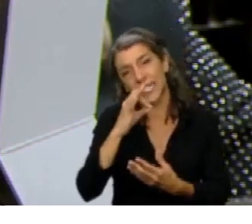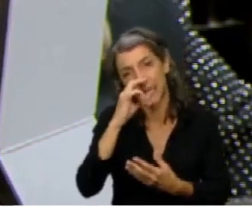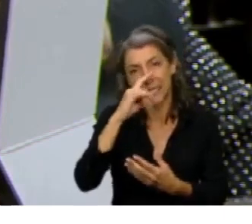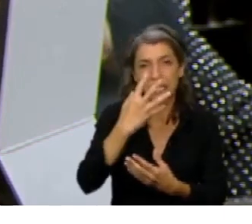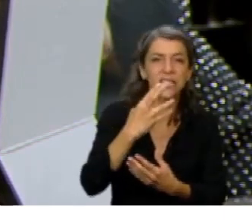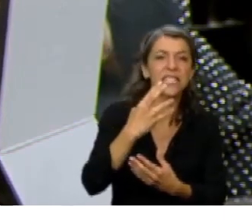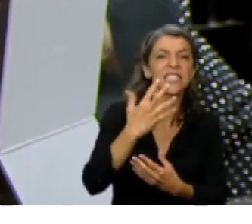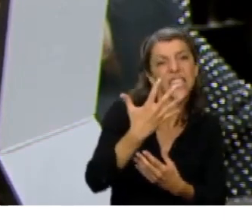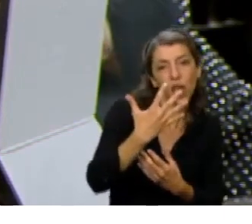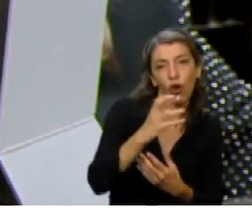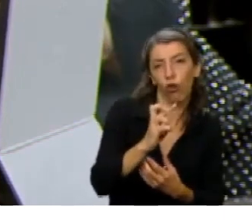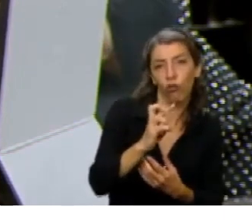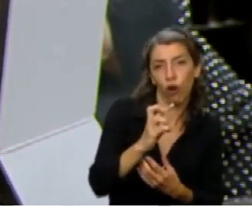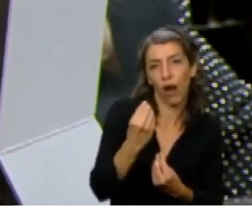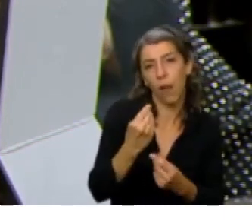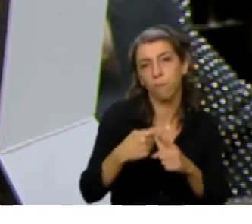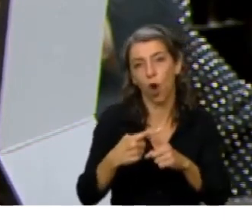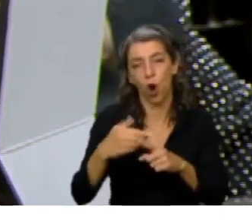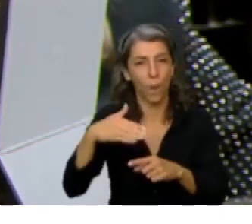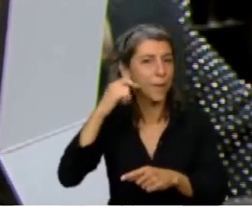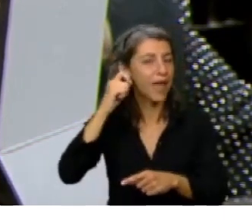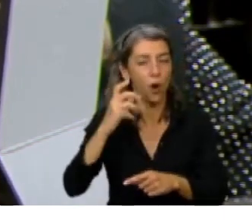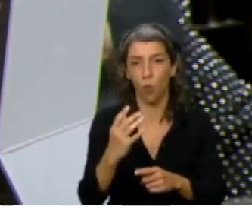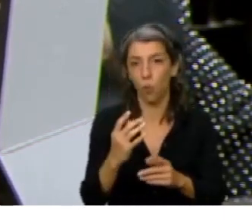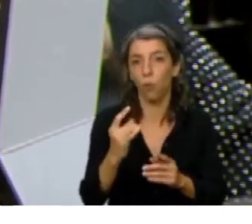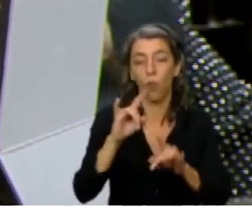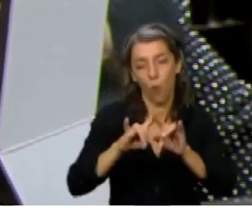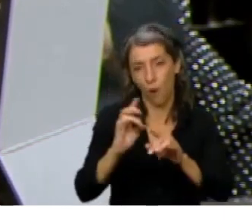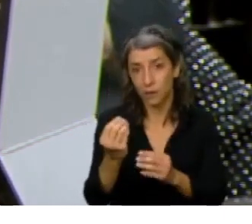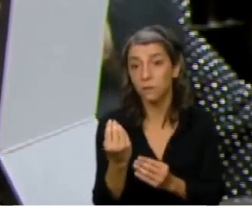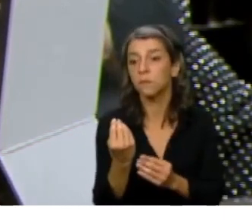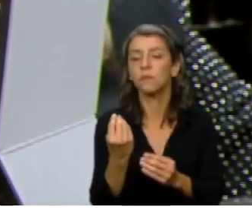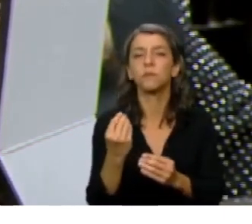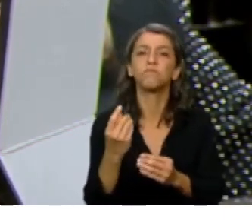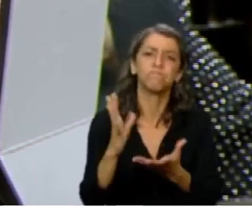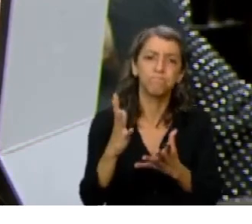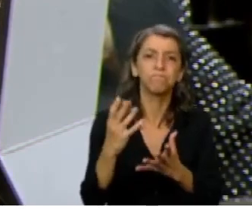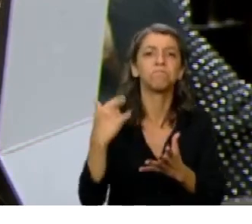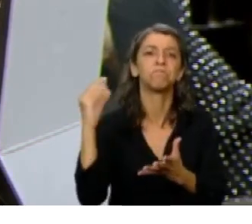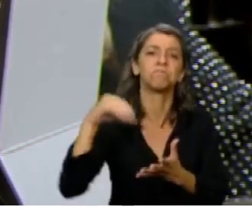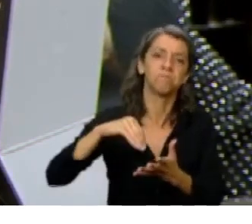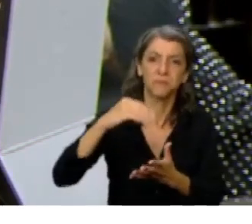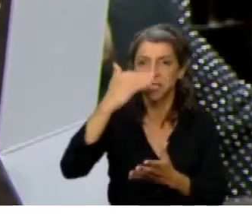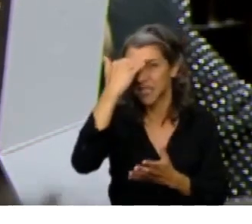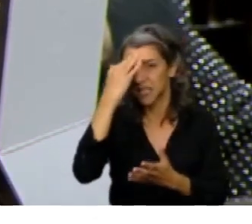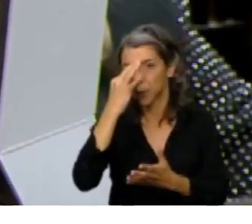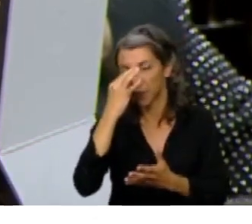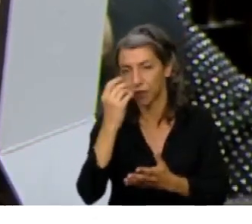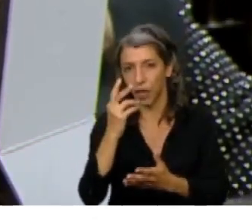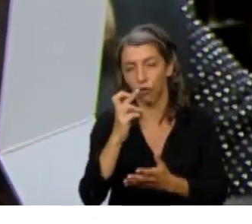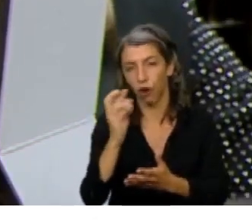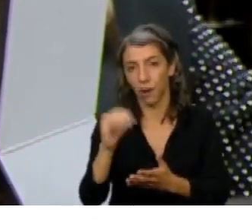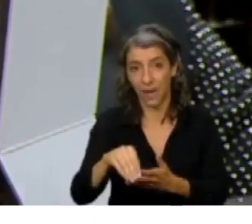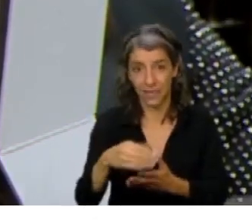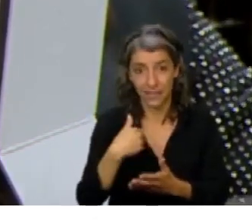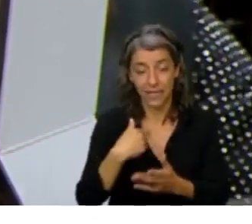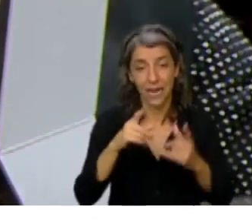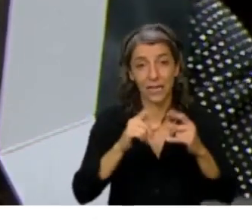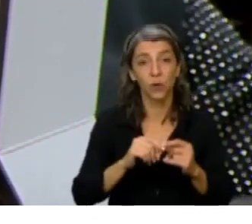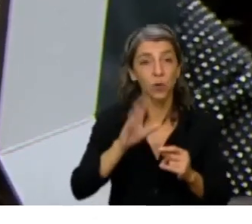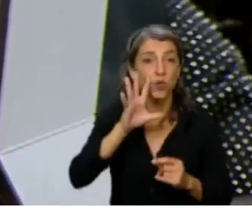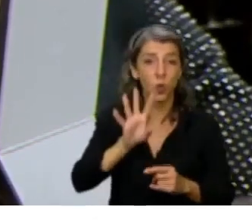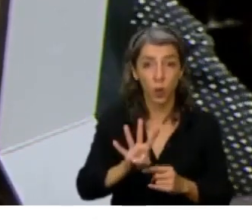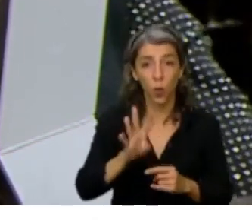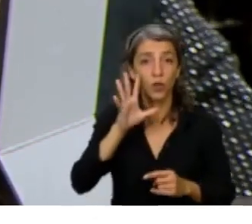megawatts. Habría que sumarle unos 15, 20 dólares más. Los artículos 54, 55 y